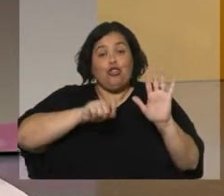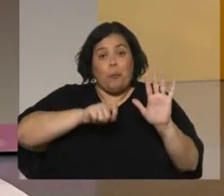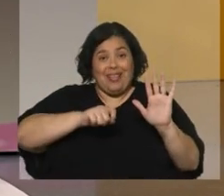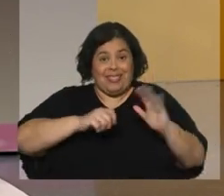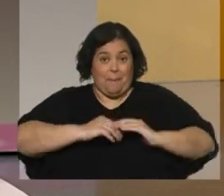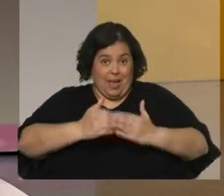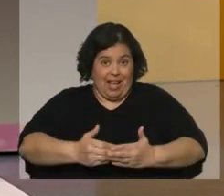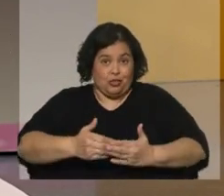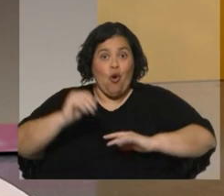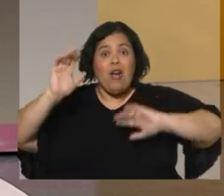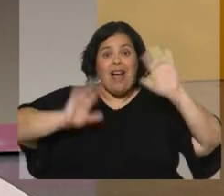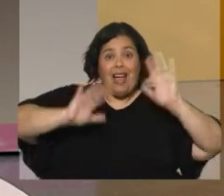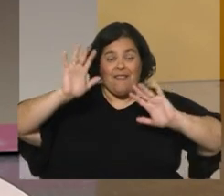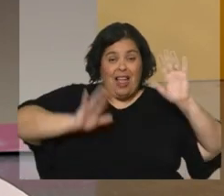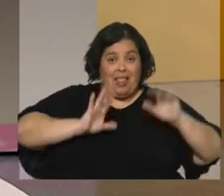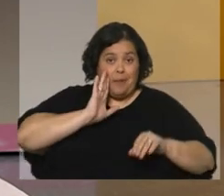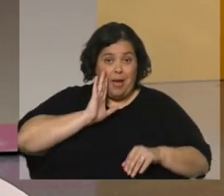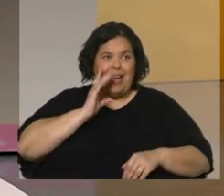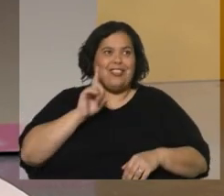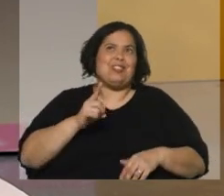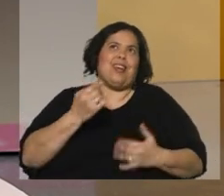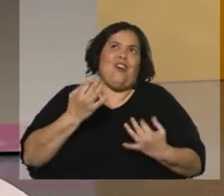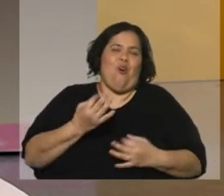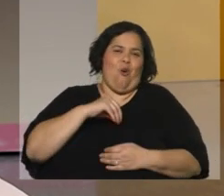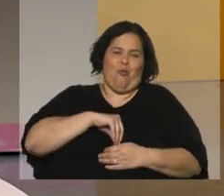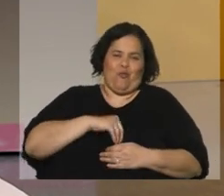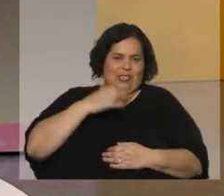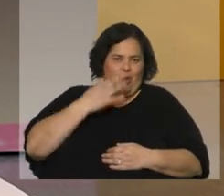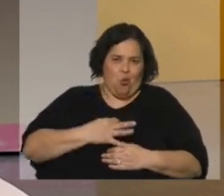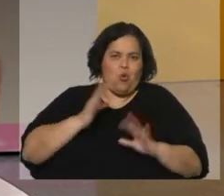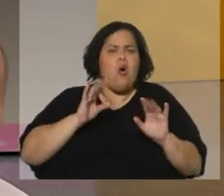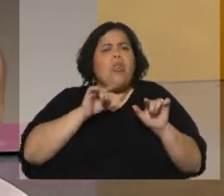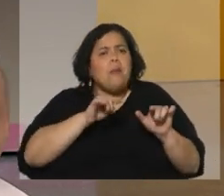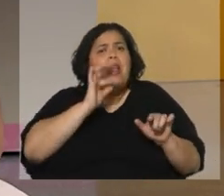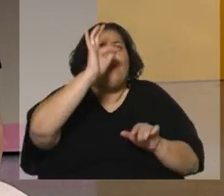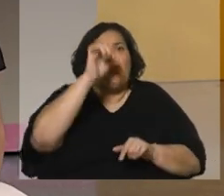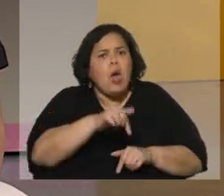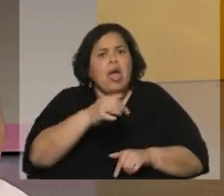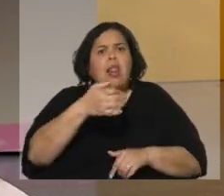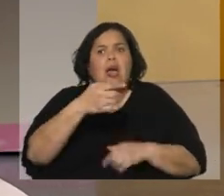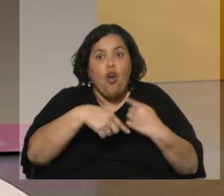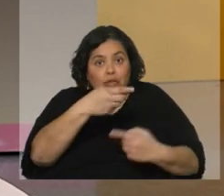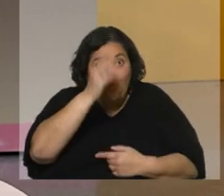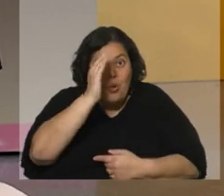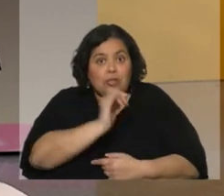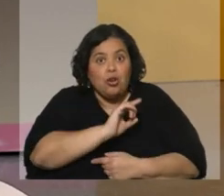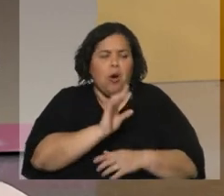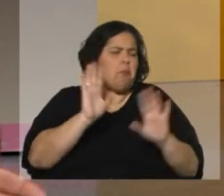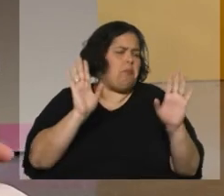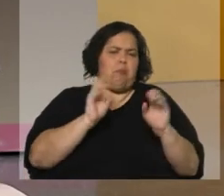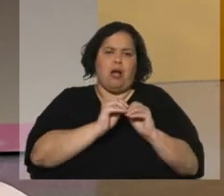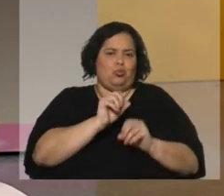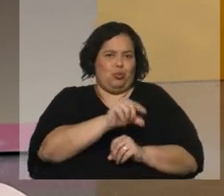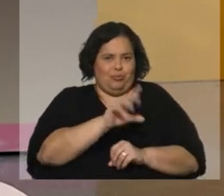hay todo una genética y que que va a pesar en algún momento qué quiere hacer con eso será cuestión de él los papás estamos para para